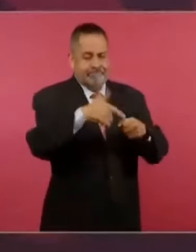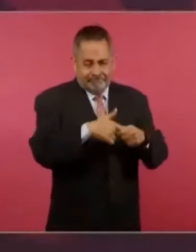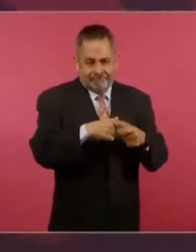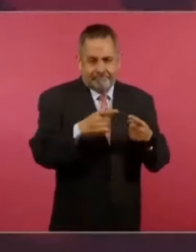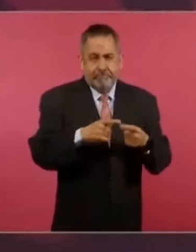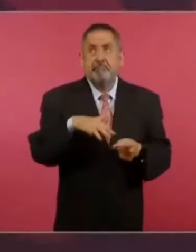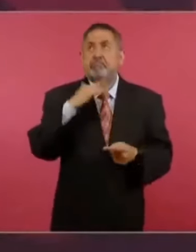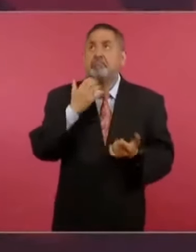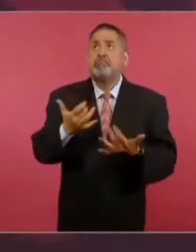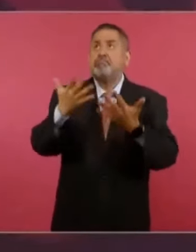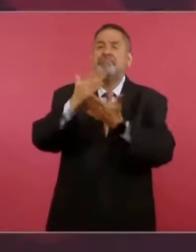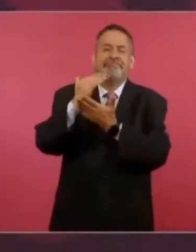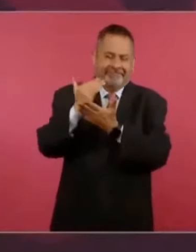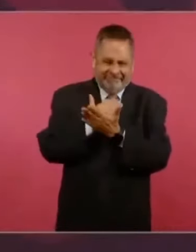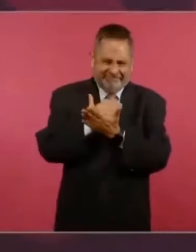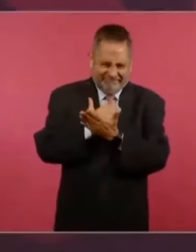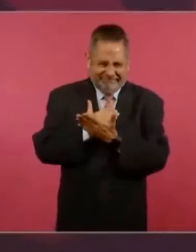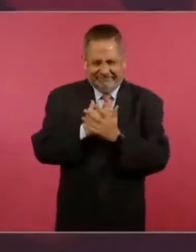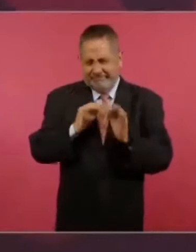contaminar menos,